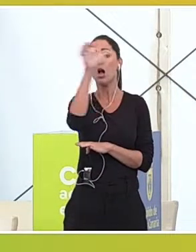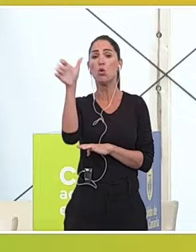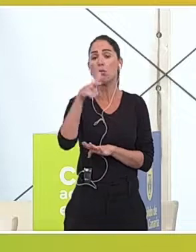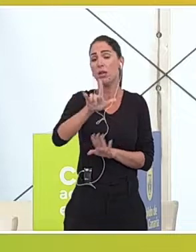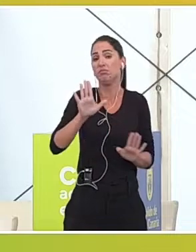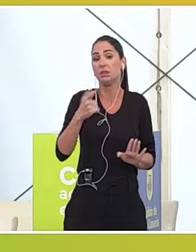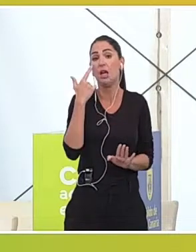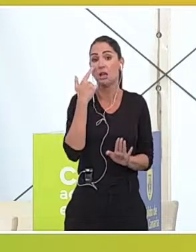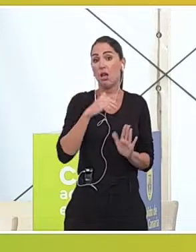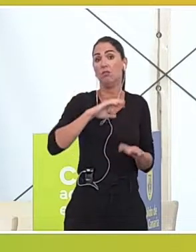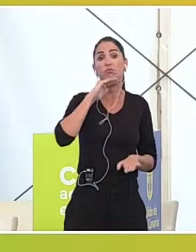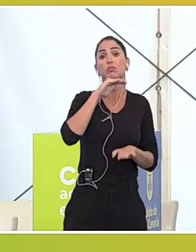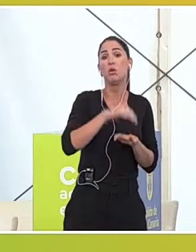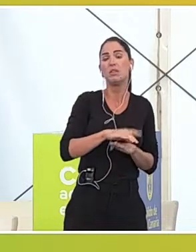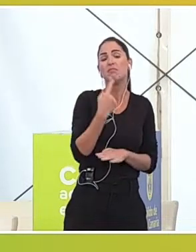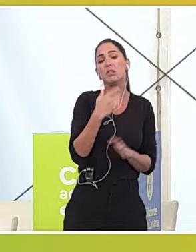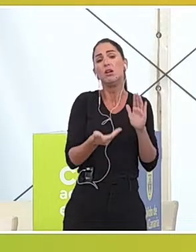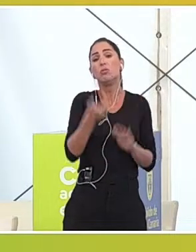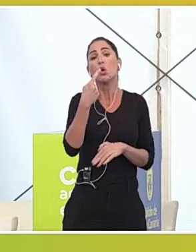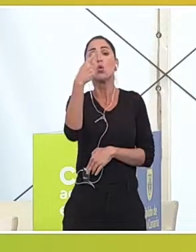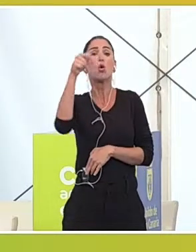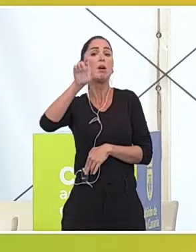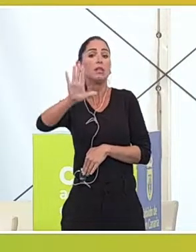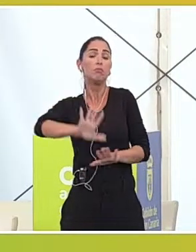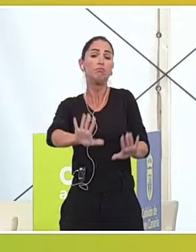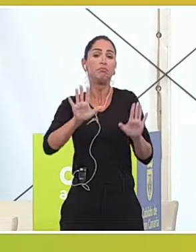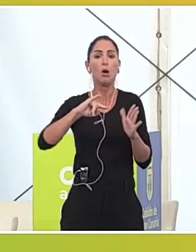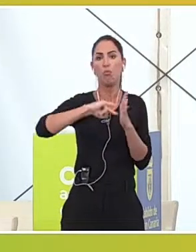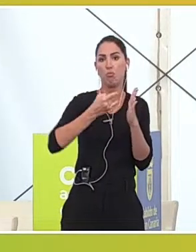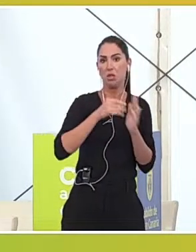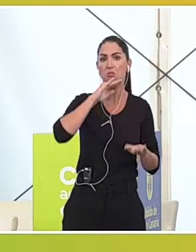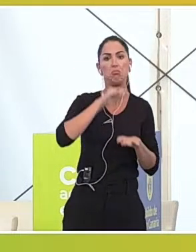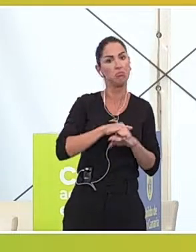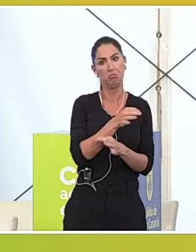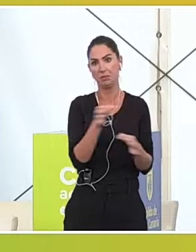hay que aplicar, que va a subir a 1,5. No obstante, el proyecto lo cumple.